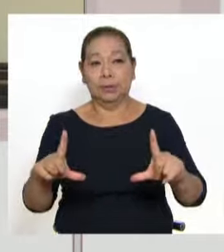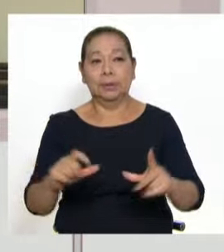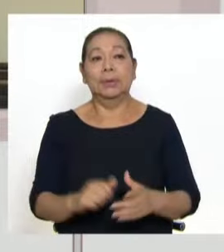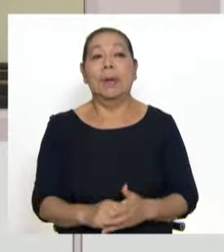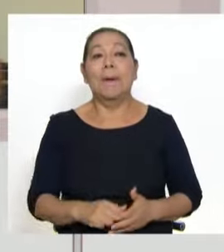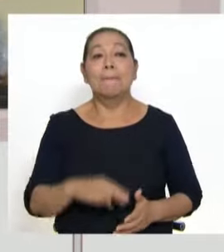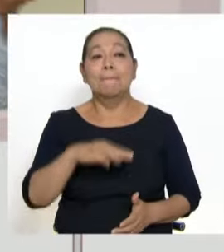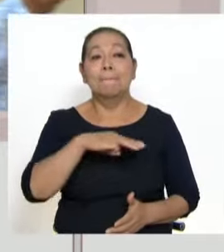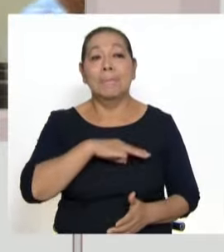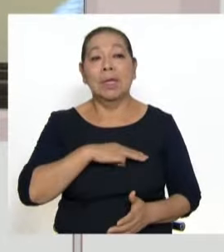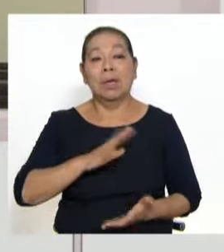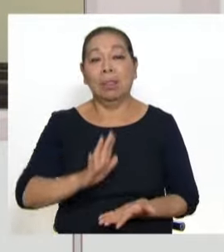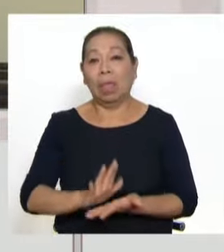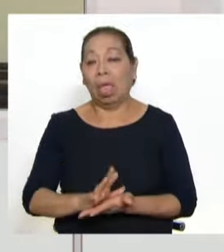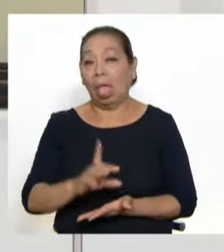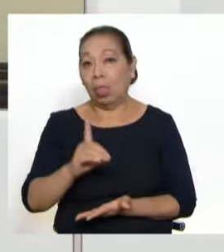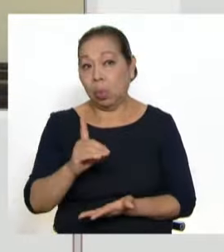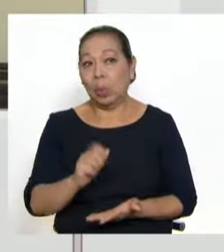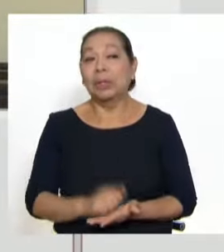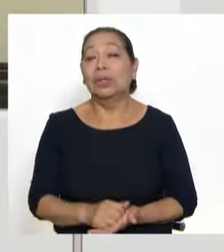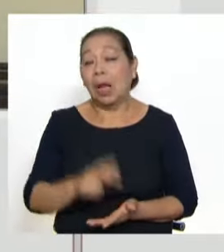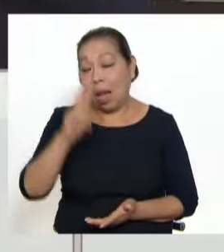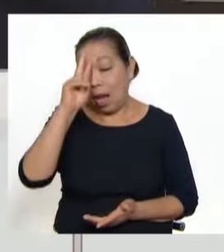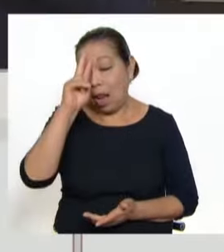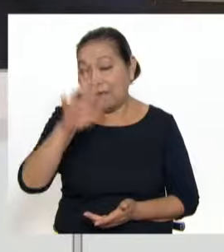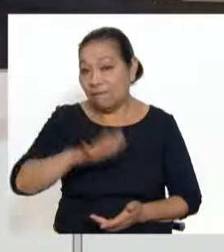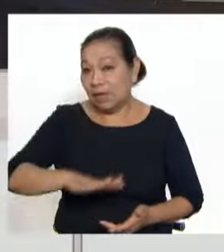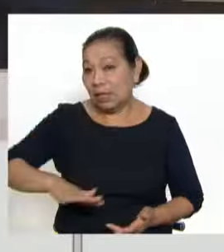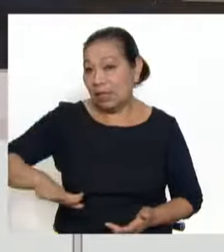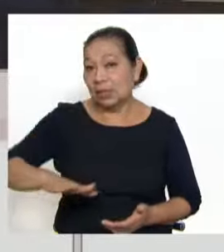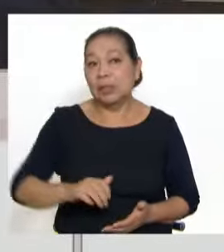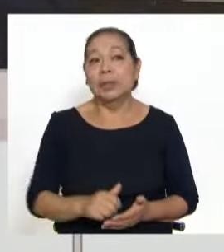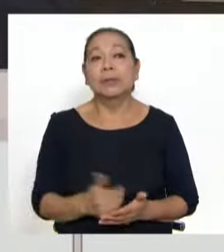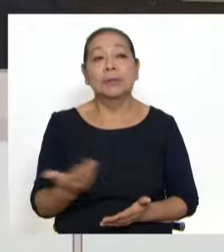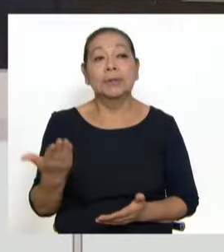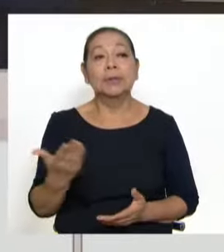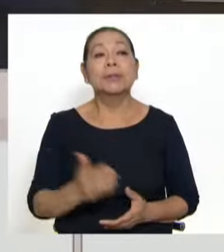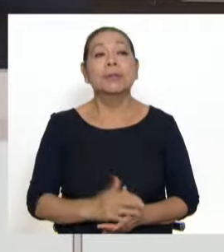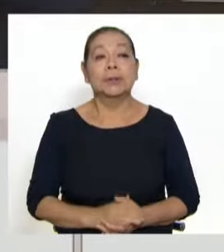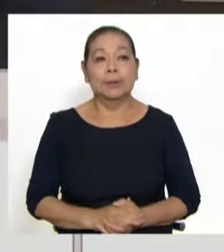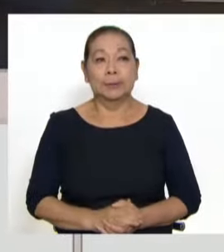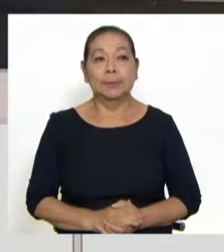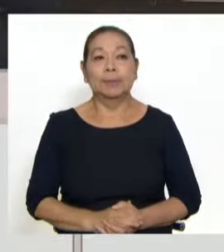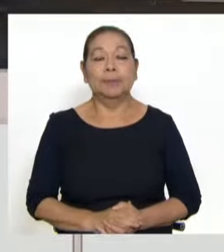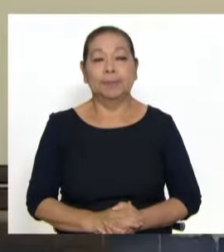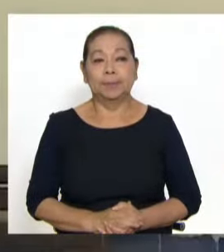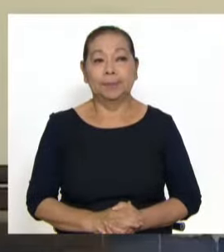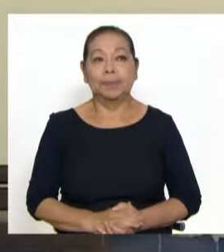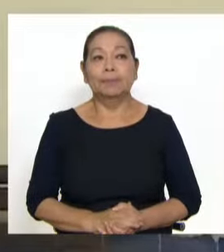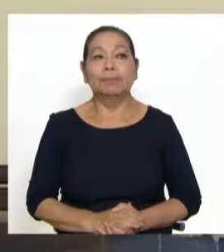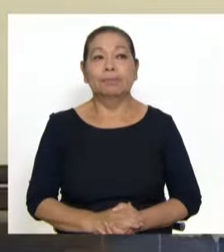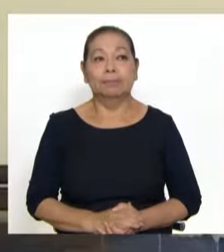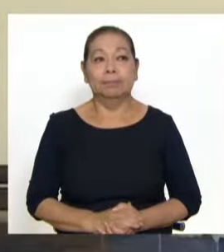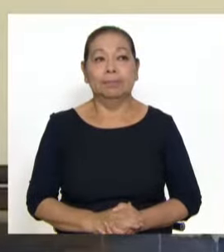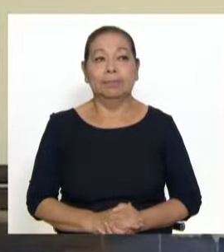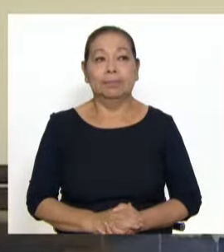vemos al ministro de Educación, Morgan Quero, en La Victoria. Aldo ya nos encuentra en el lugar. Adelante. Aldo, muy buenos días.